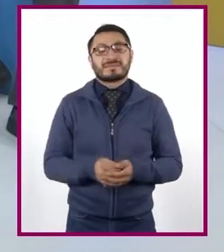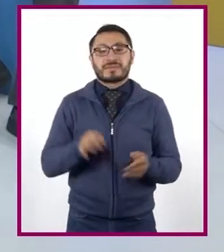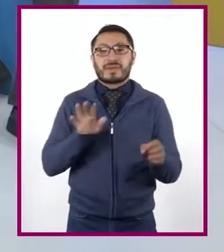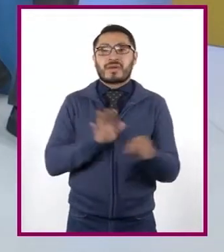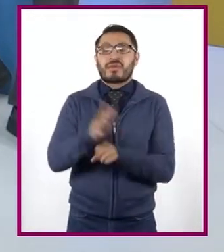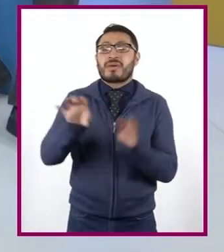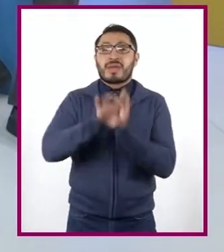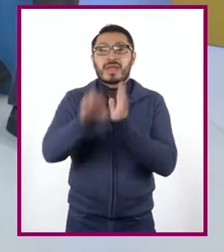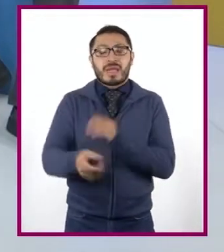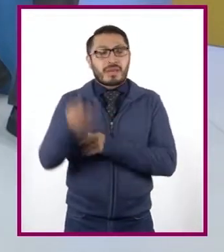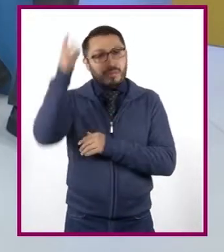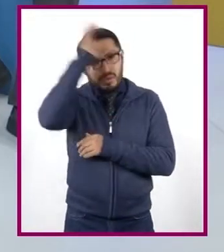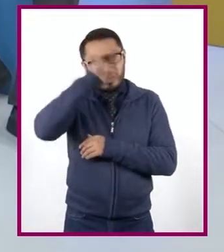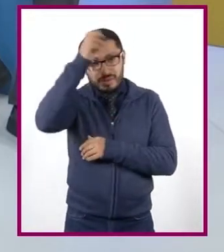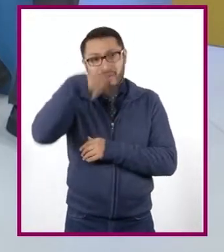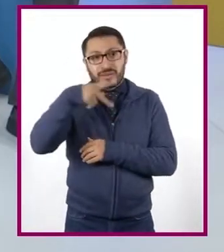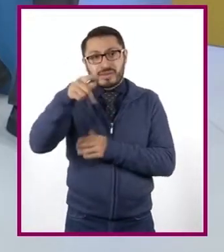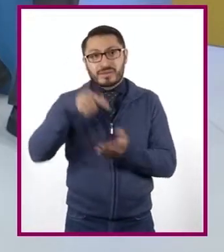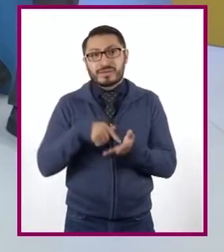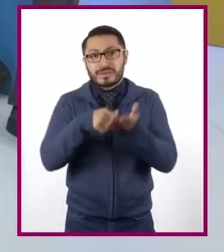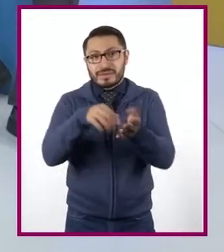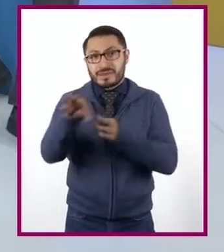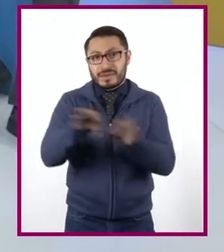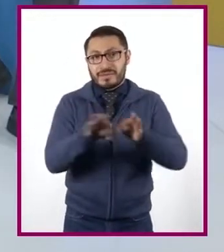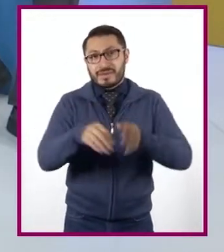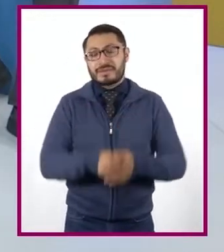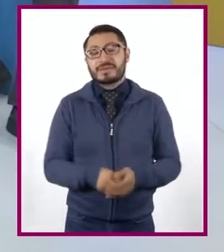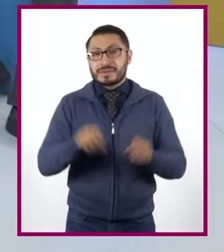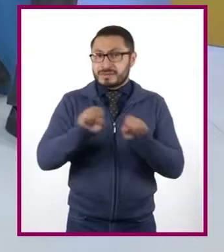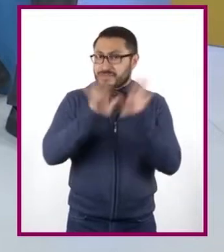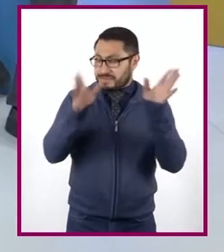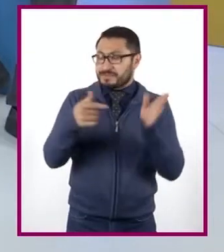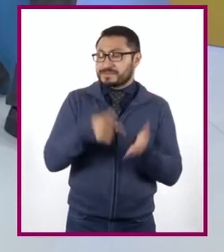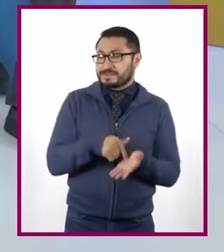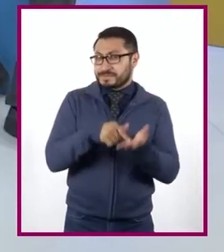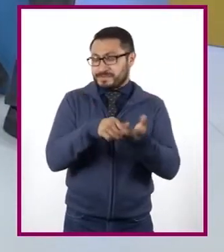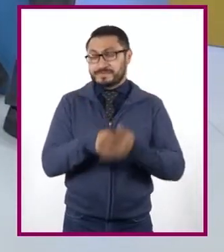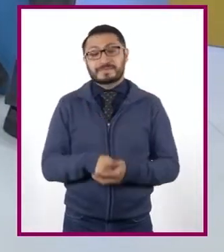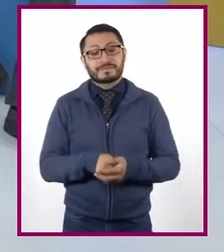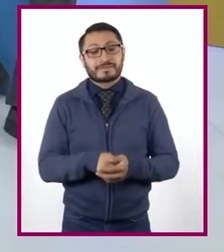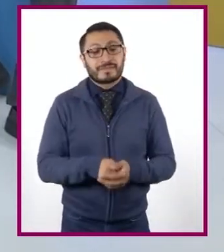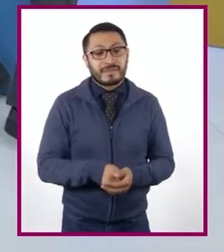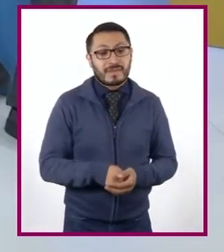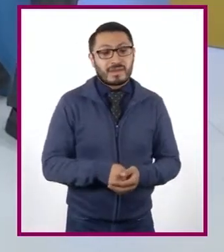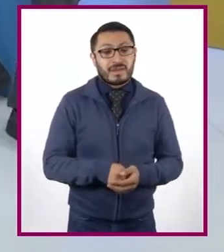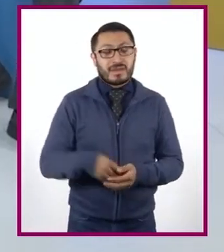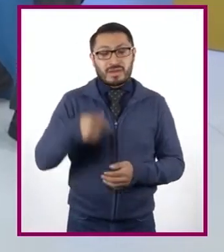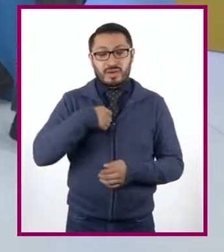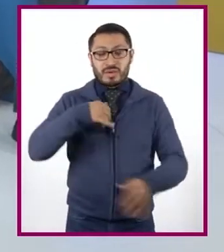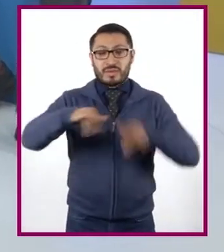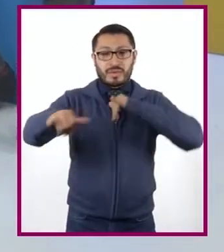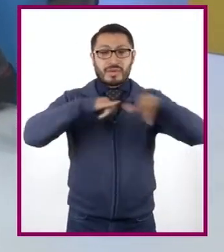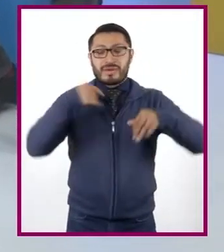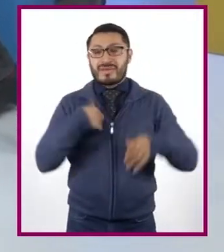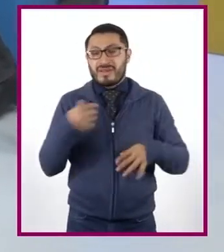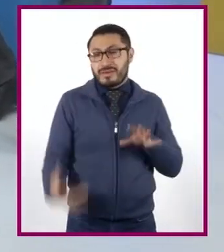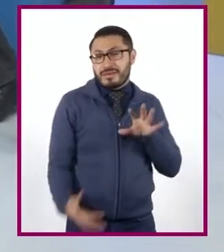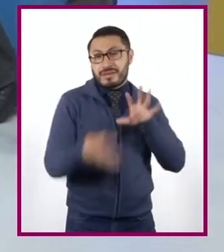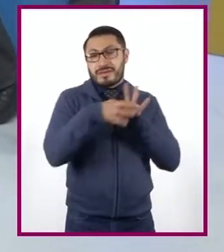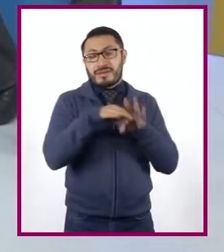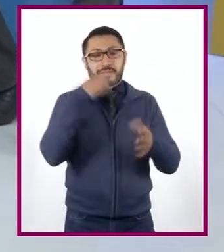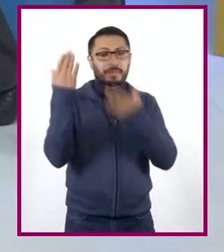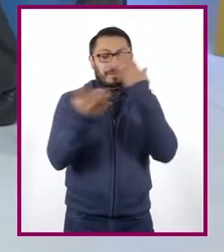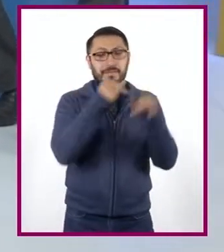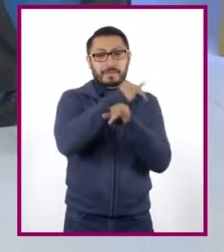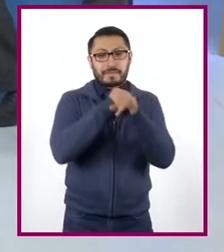puede dar con base a su experiencia y trabajo, maestro? Claro que sí, profesor Cosme. Bueno, como geógrafo estoy muy ligado al estudio y